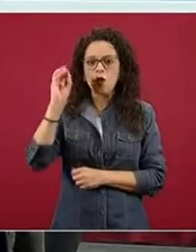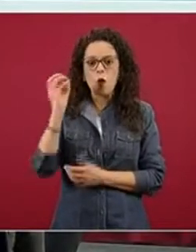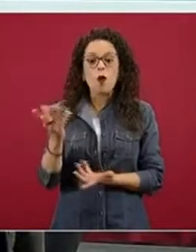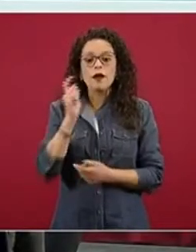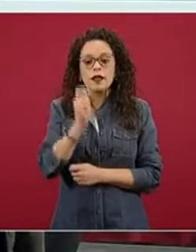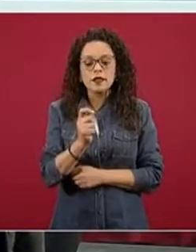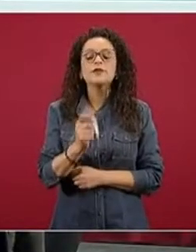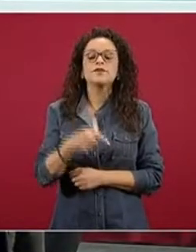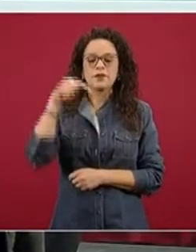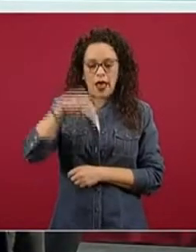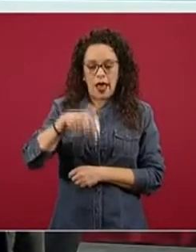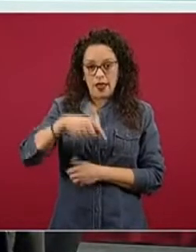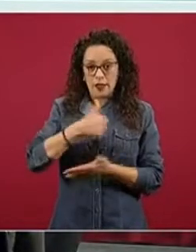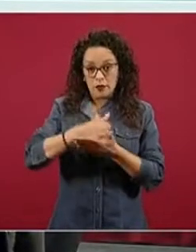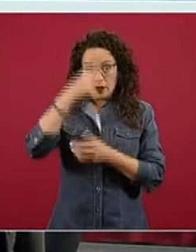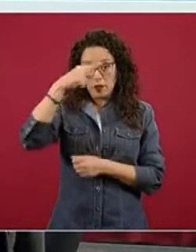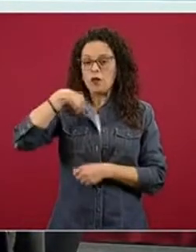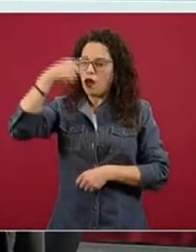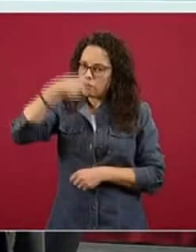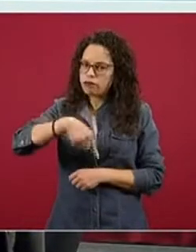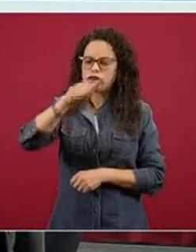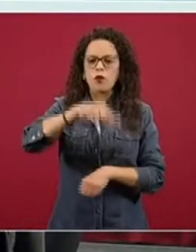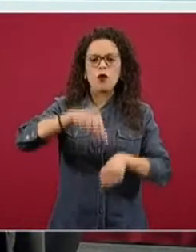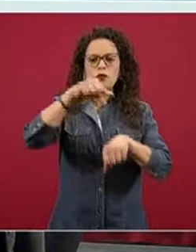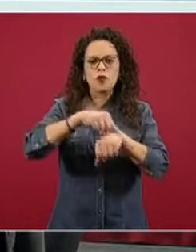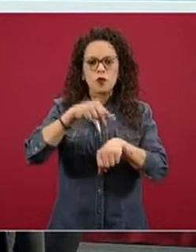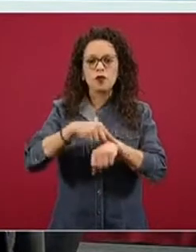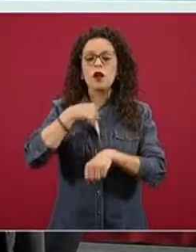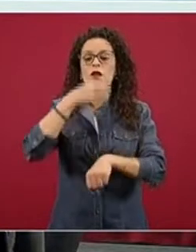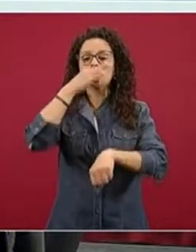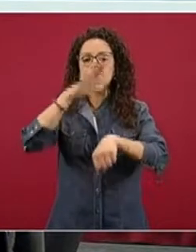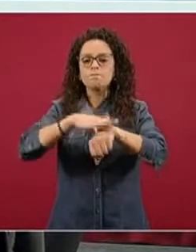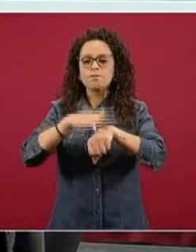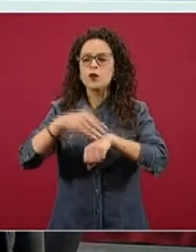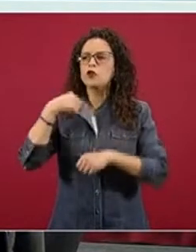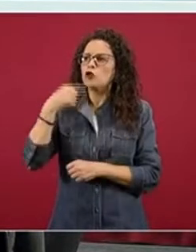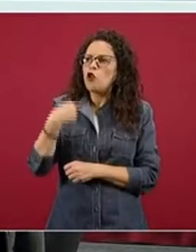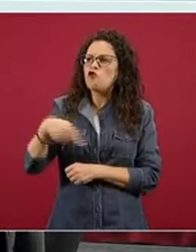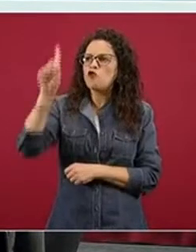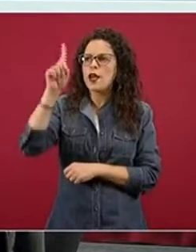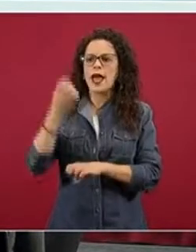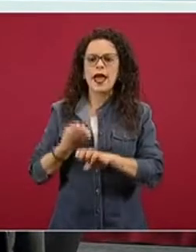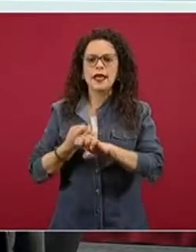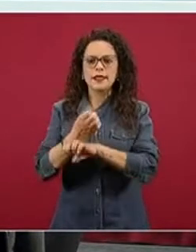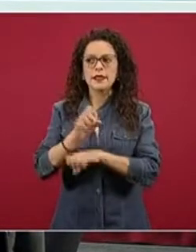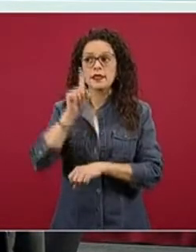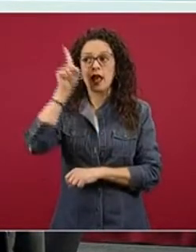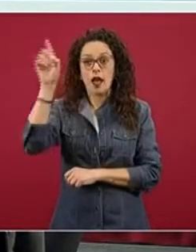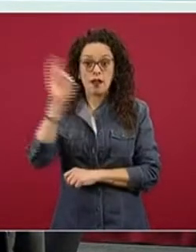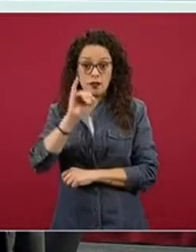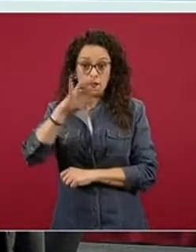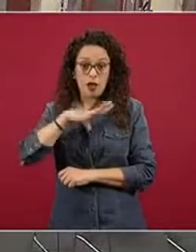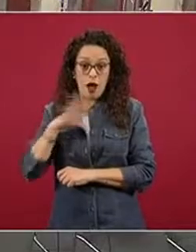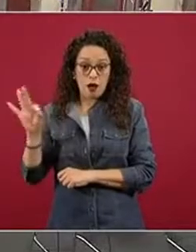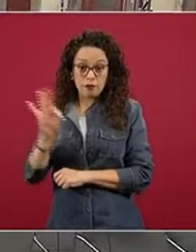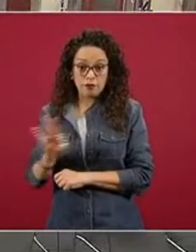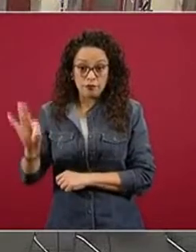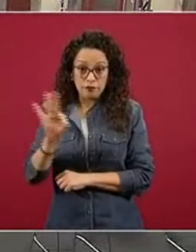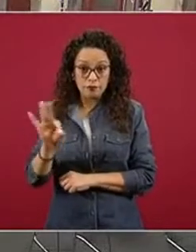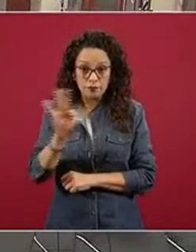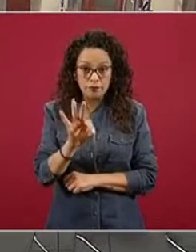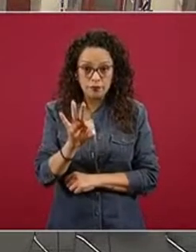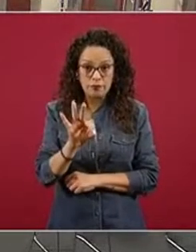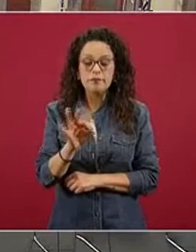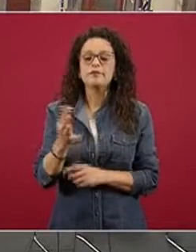Ciudad de México y si yo les digo que viajé a una entidad donde sí hay vector, cualquiera que no sea la Ciudad de